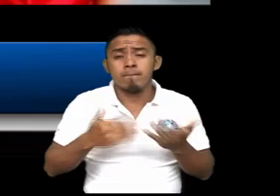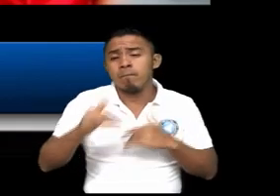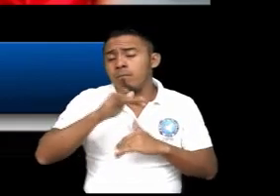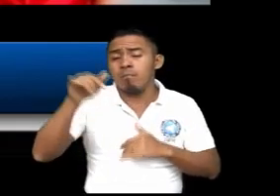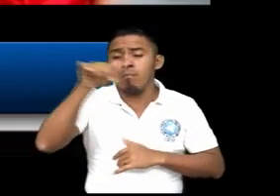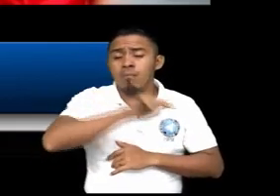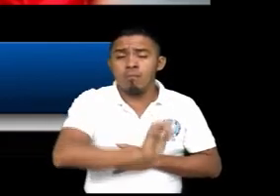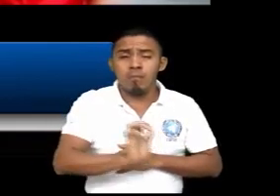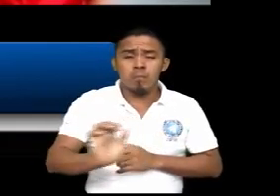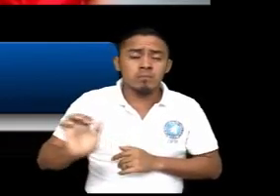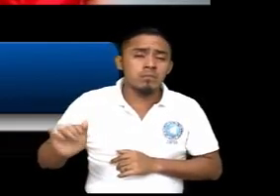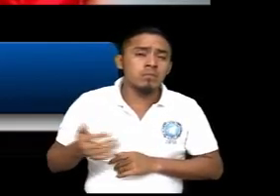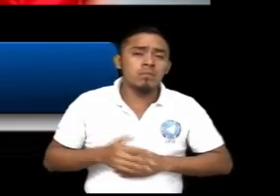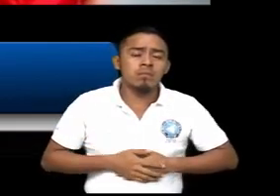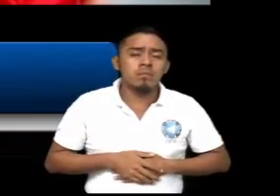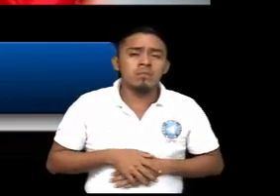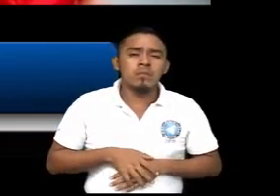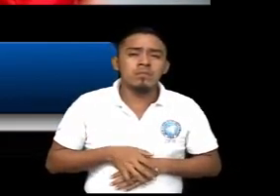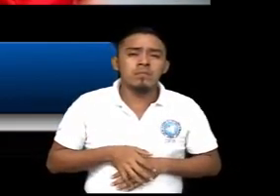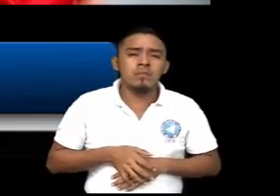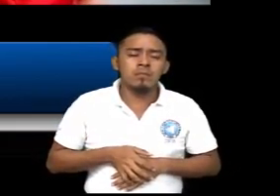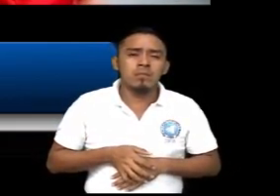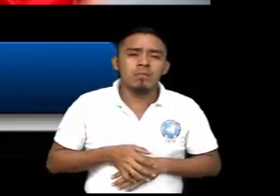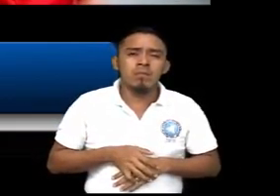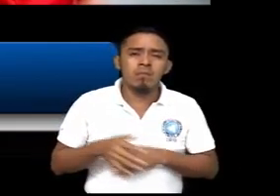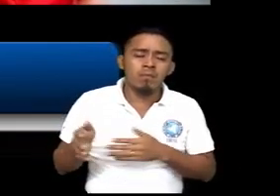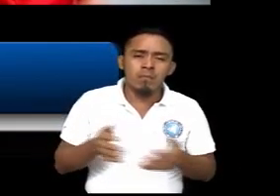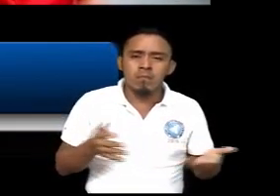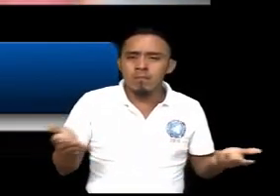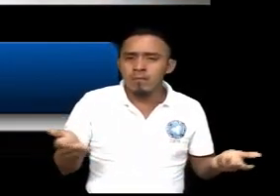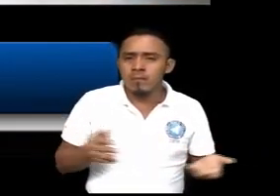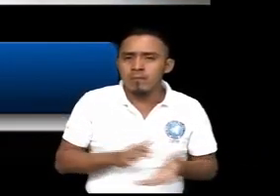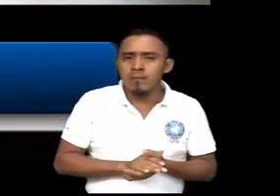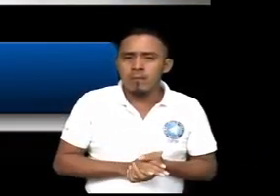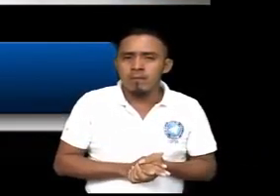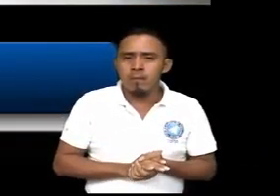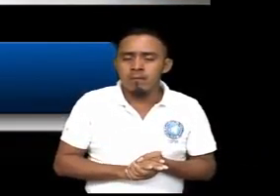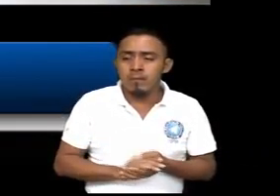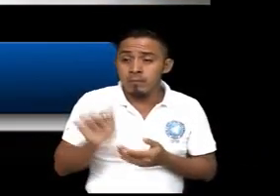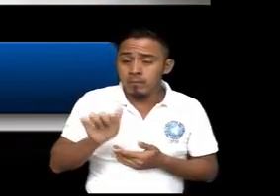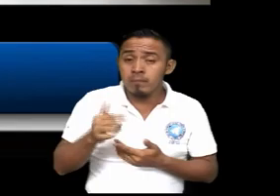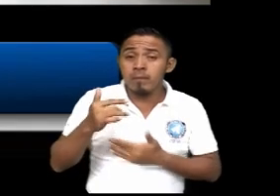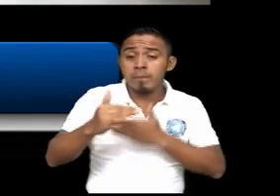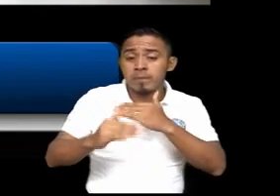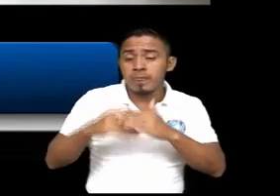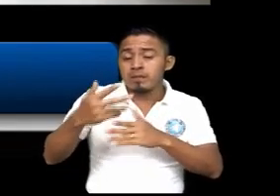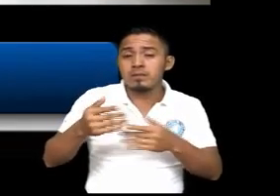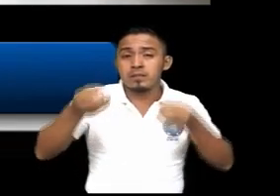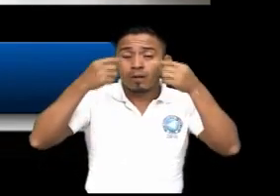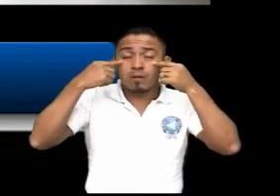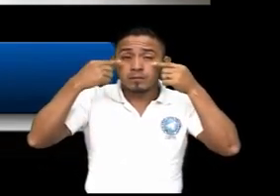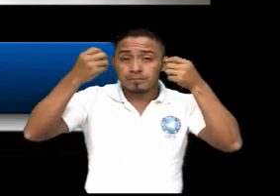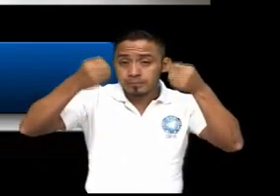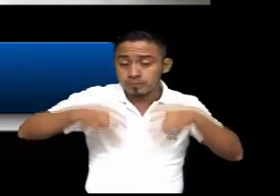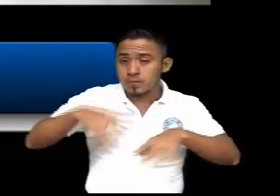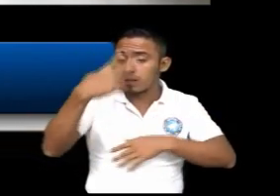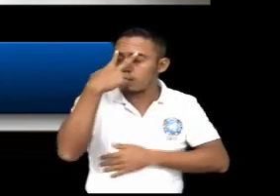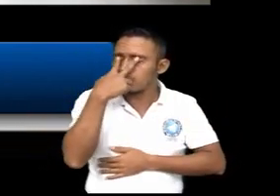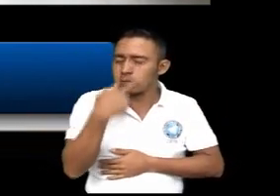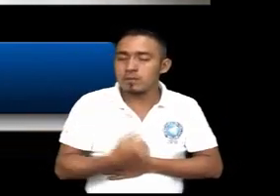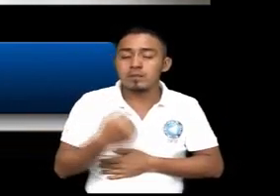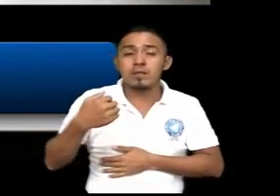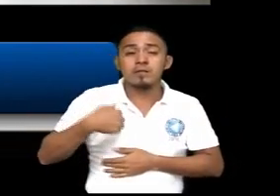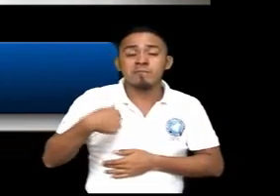poco mayores. Ahora, ¿cuáles son las consecuencias, aparte de la pérdida de la visión de